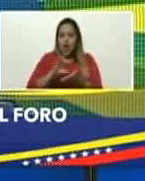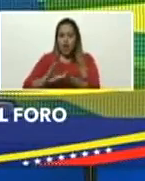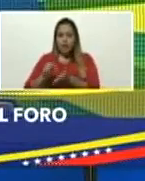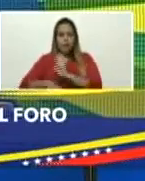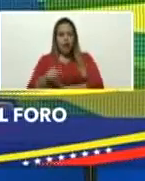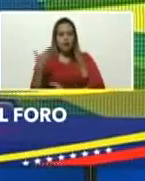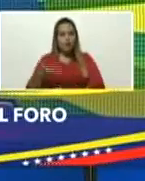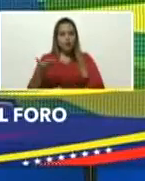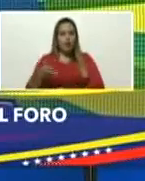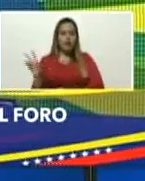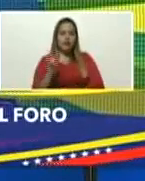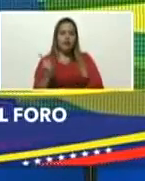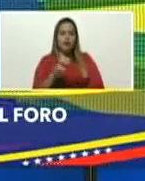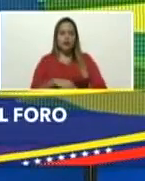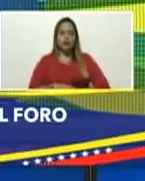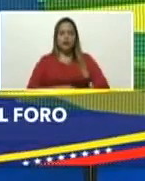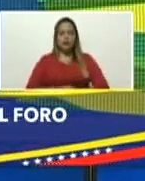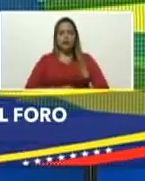de Venezuela.